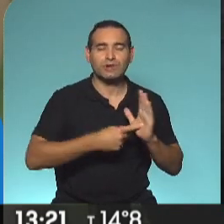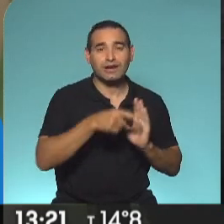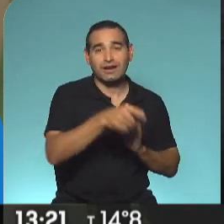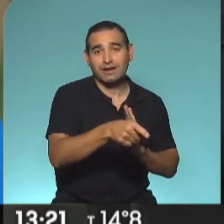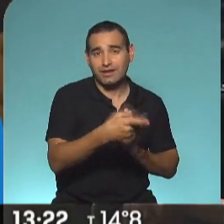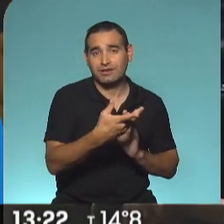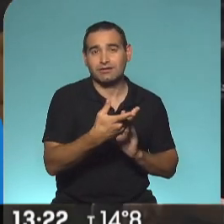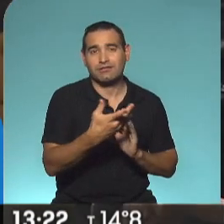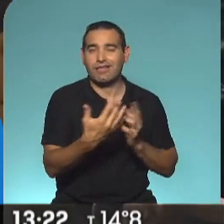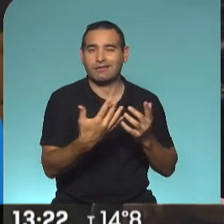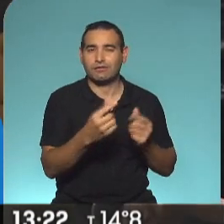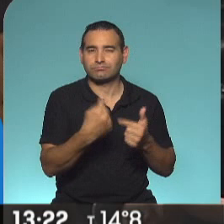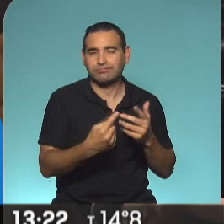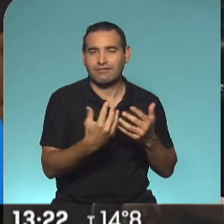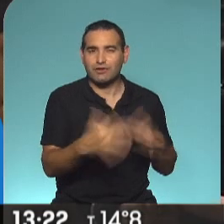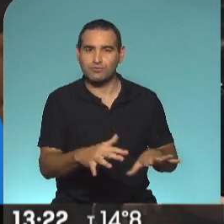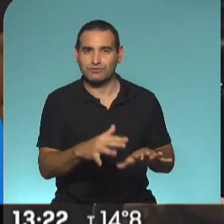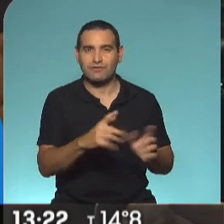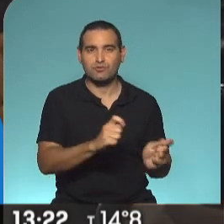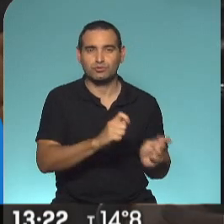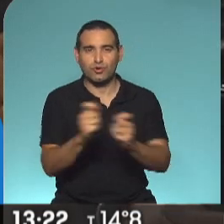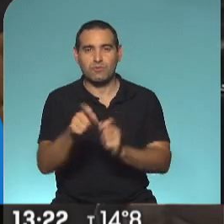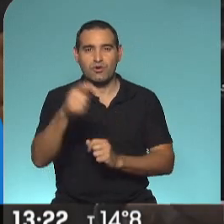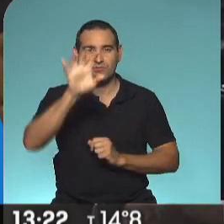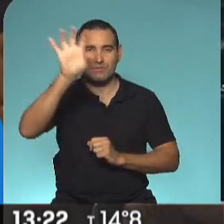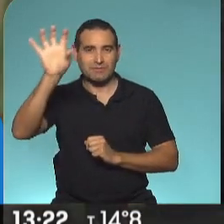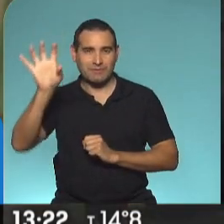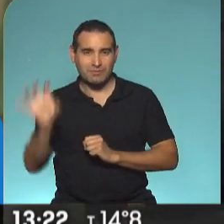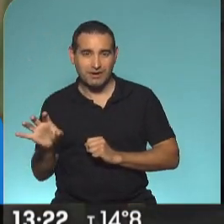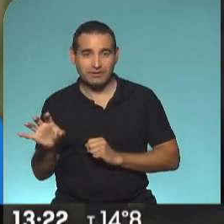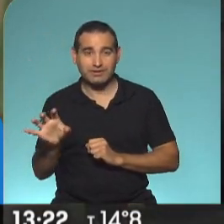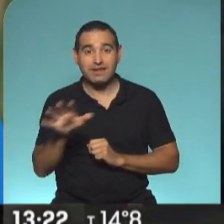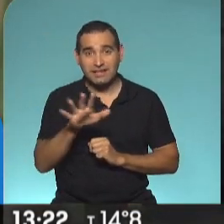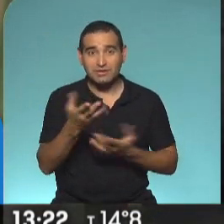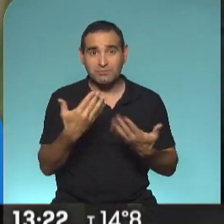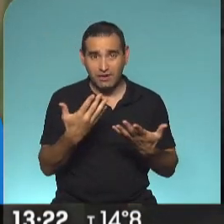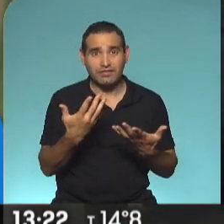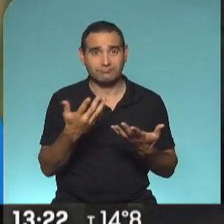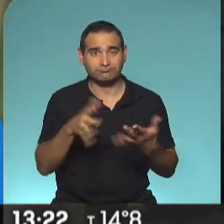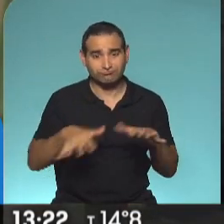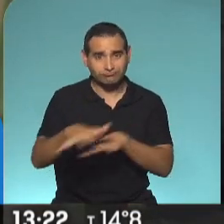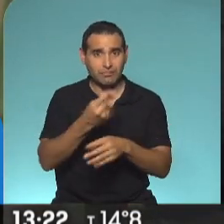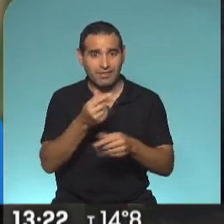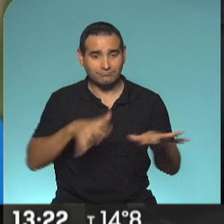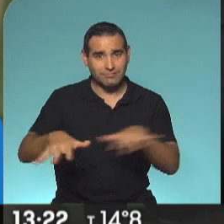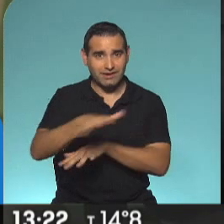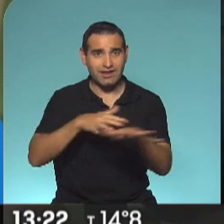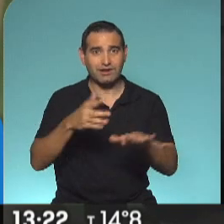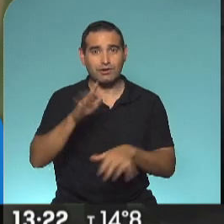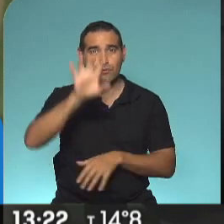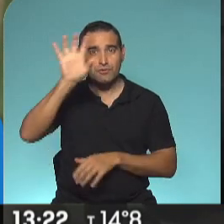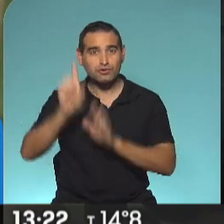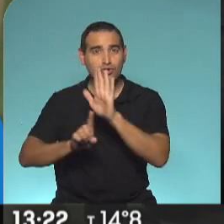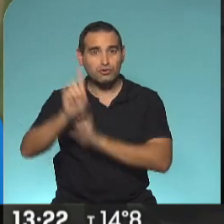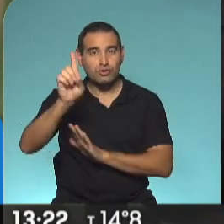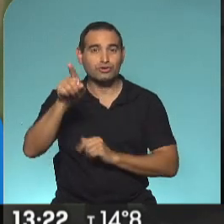de su coparticipación para dársela a otras provincias y lograr así un mejor desarrollo de esas provincias del norte del